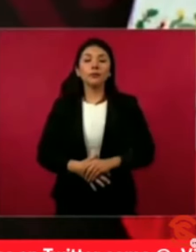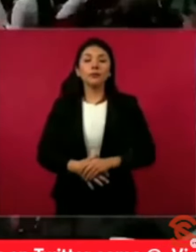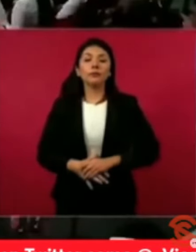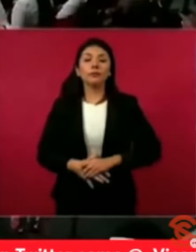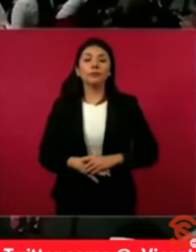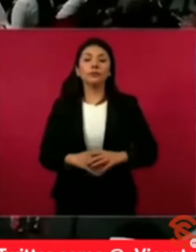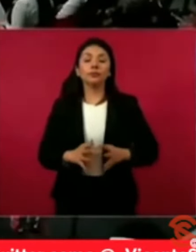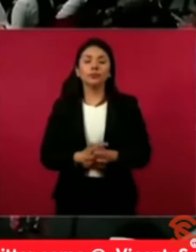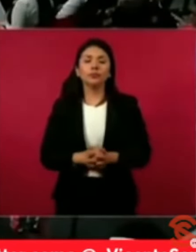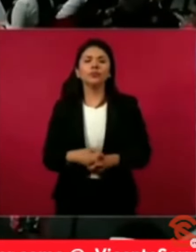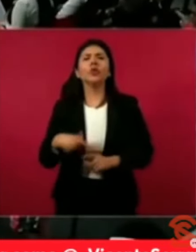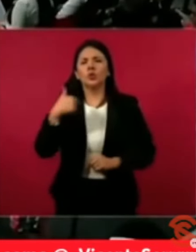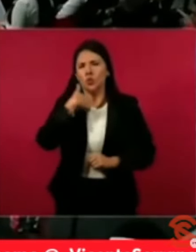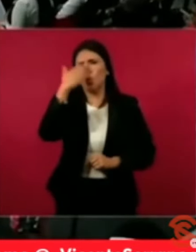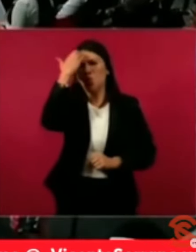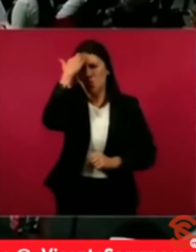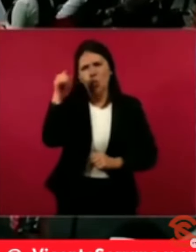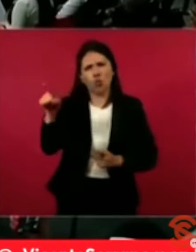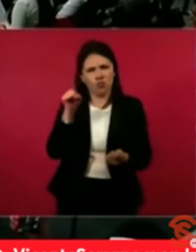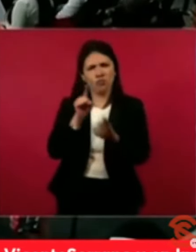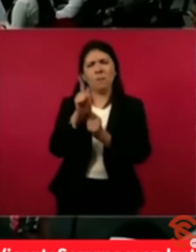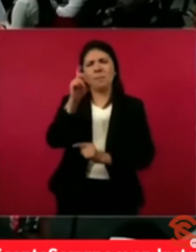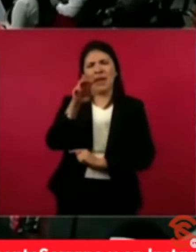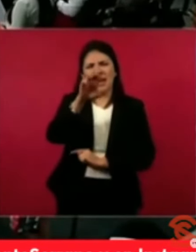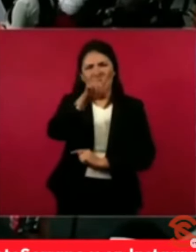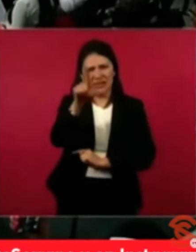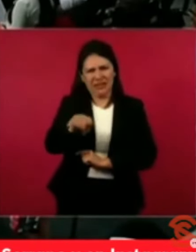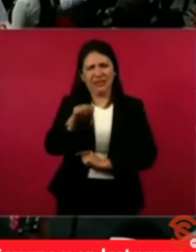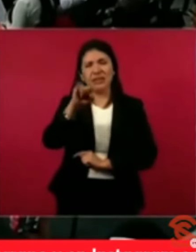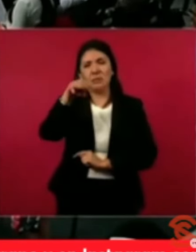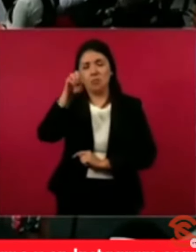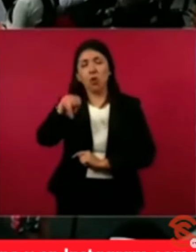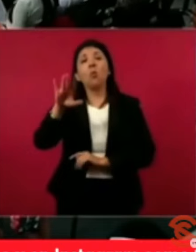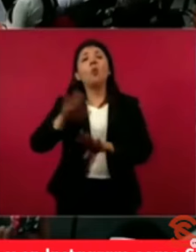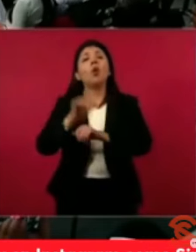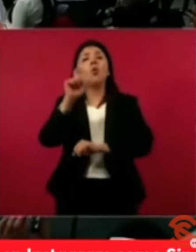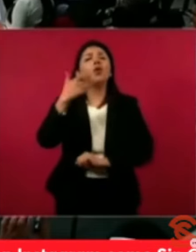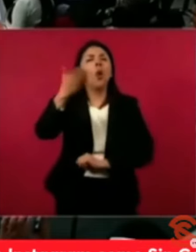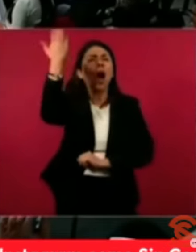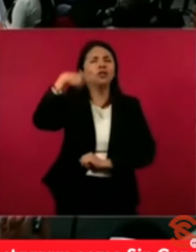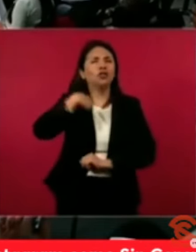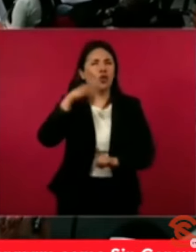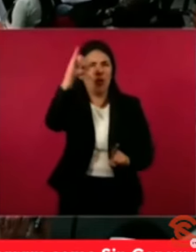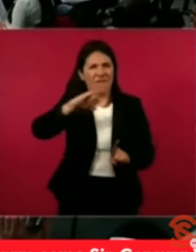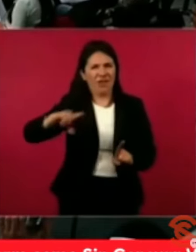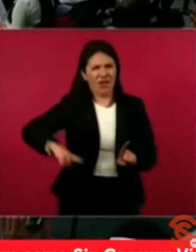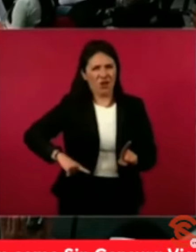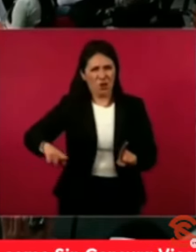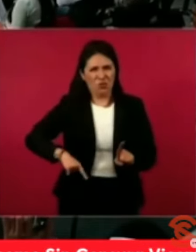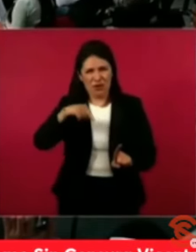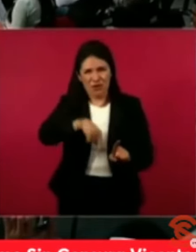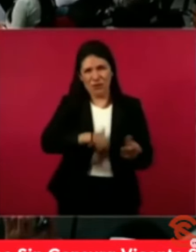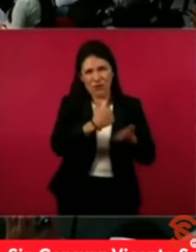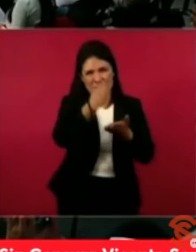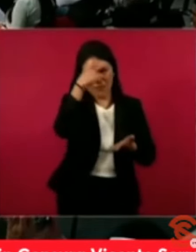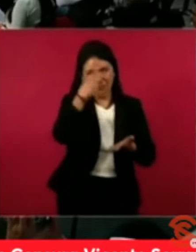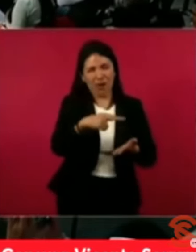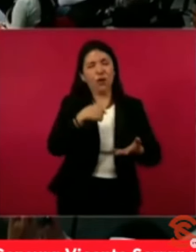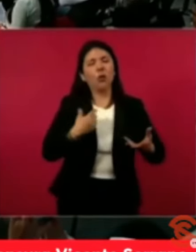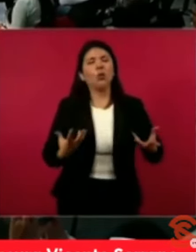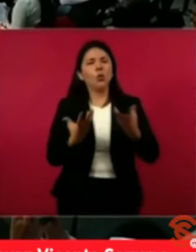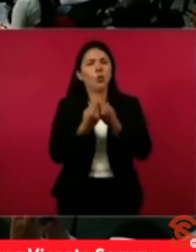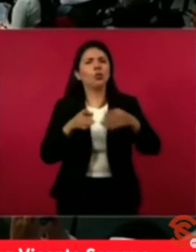Yo lo conozco porque en un tiempo cuando fui jefe de gobierno que estábamos